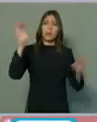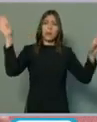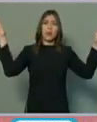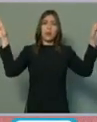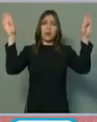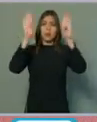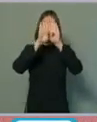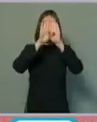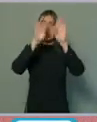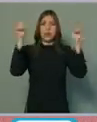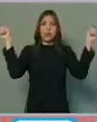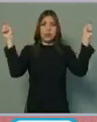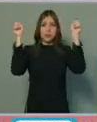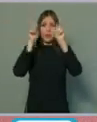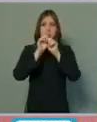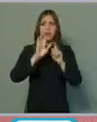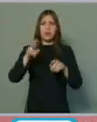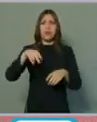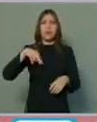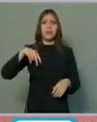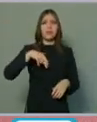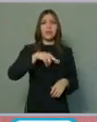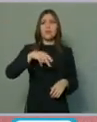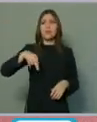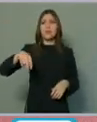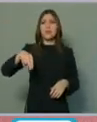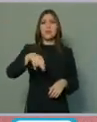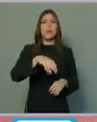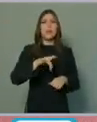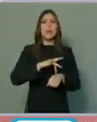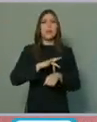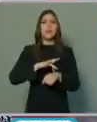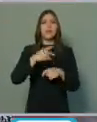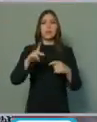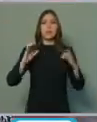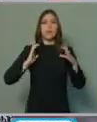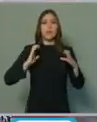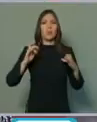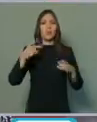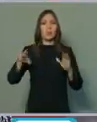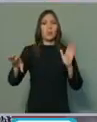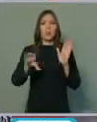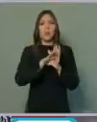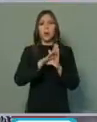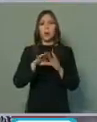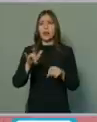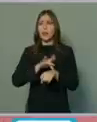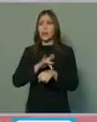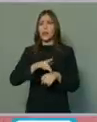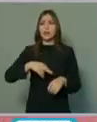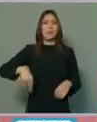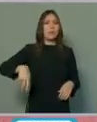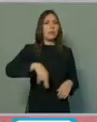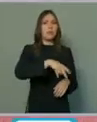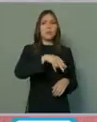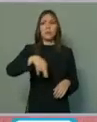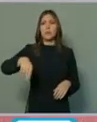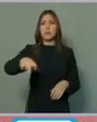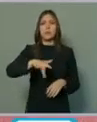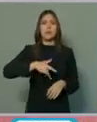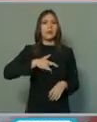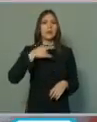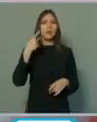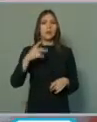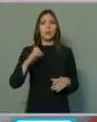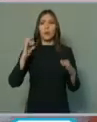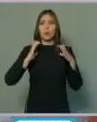no se trata de que andes exhibiéndote, pero camina desnudo por tu habitación. O sea, haz actividades desnudo. Goza tu